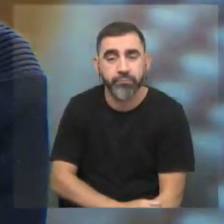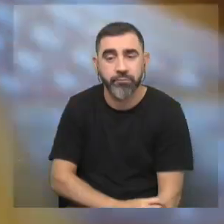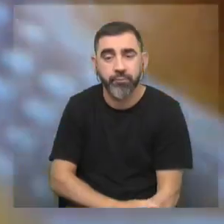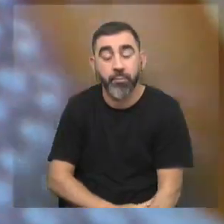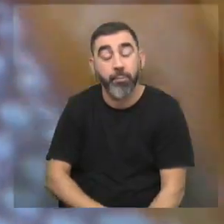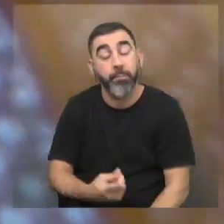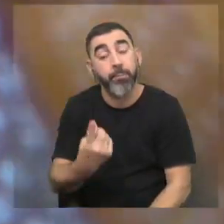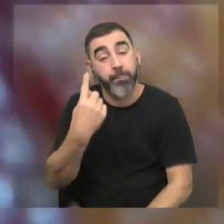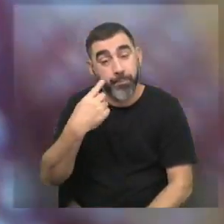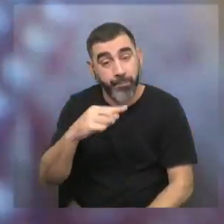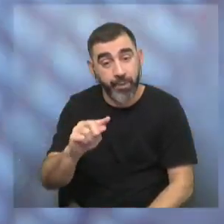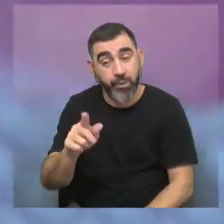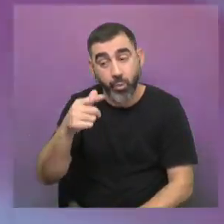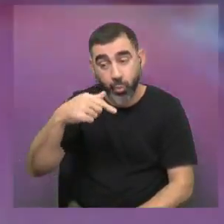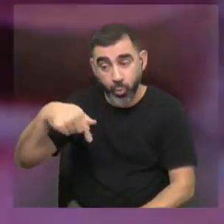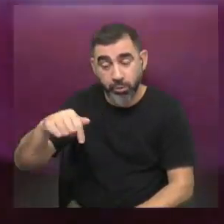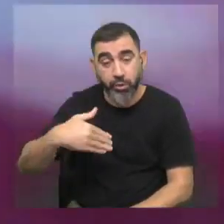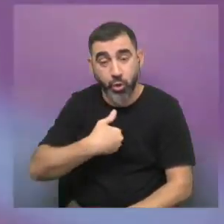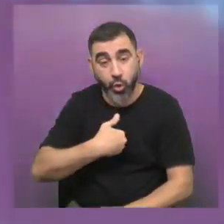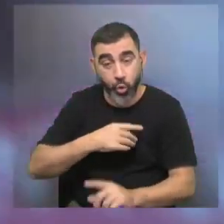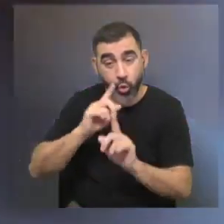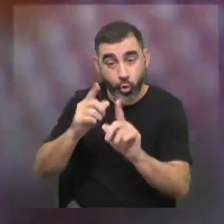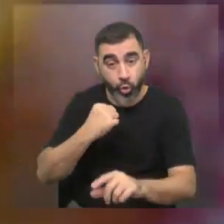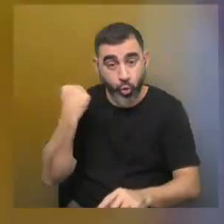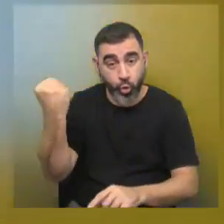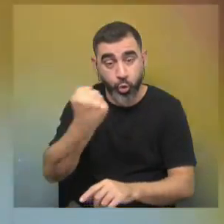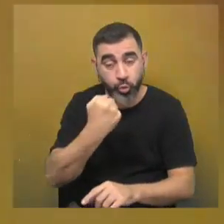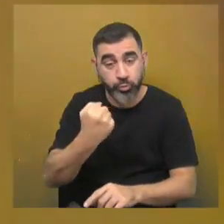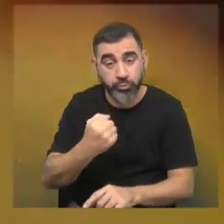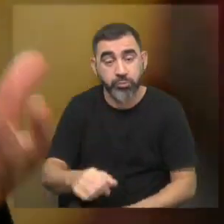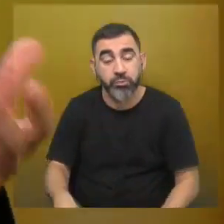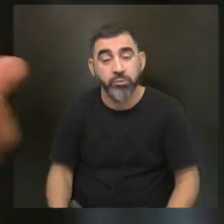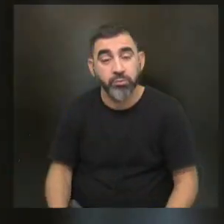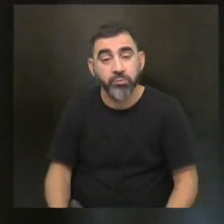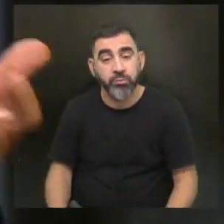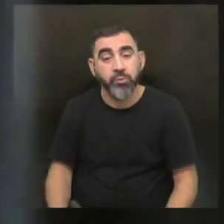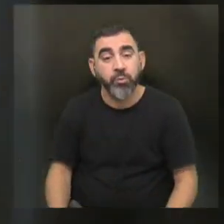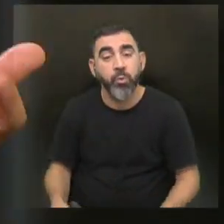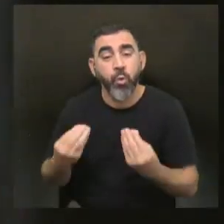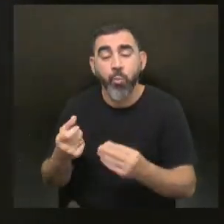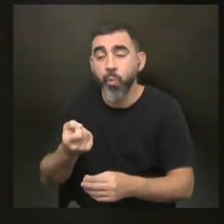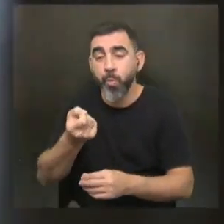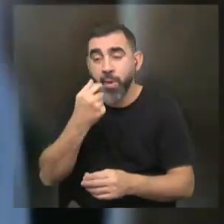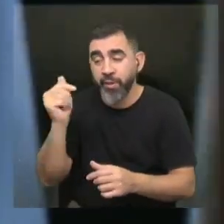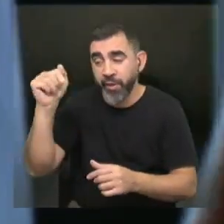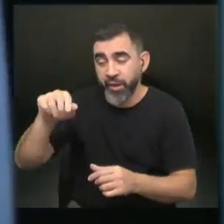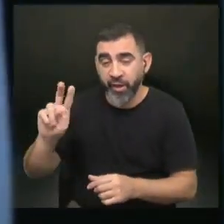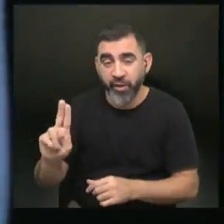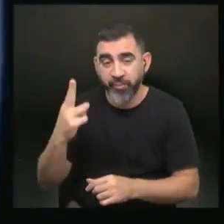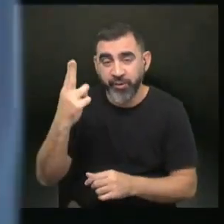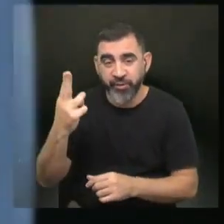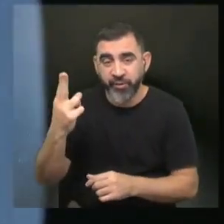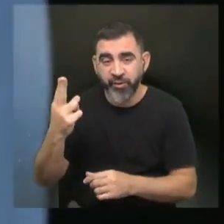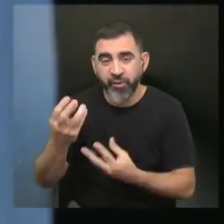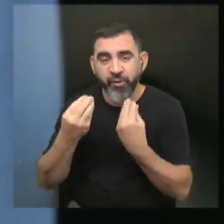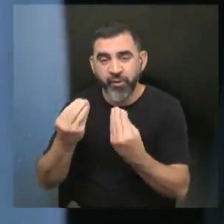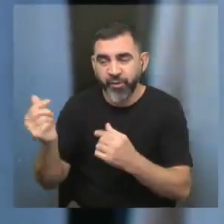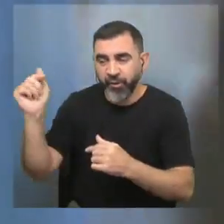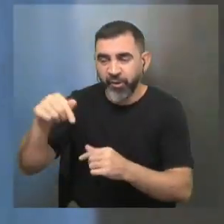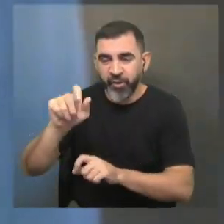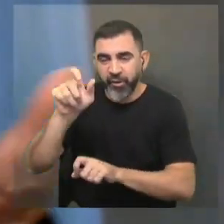que generan floraciones, que es un evento, un aumento masivo abrupto de la biomasa o